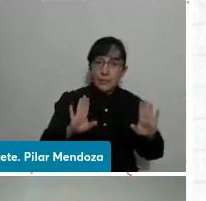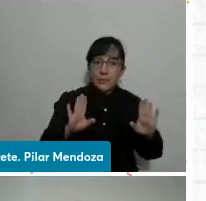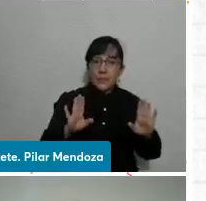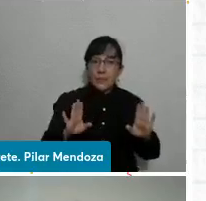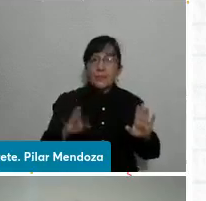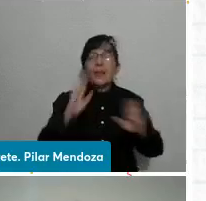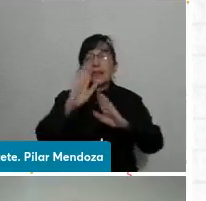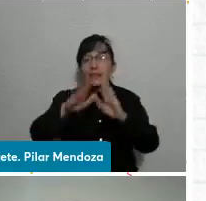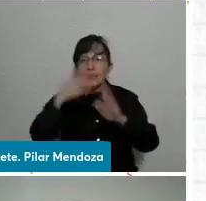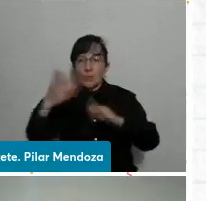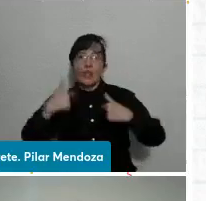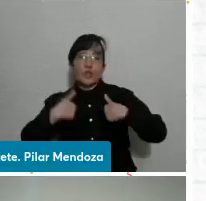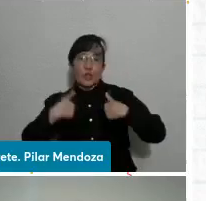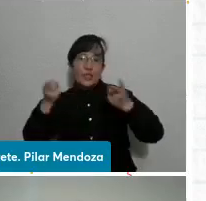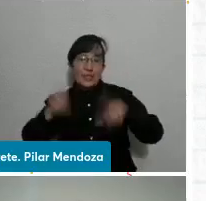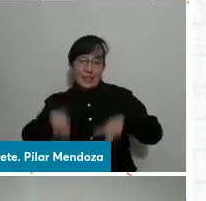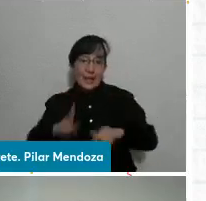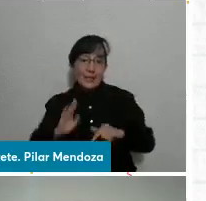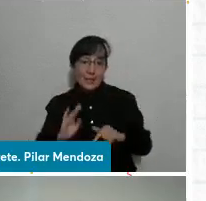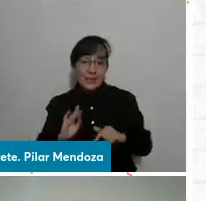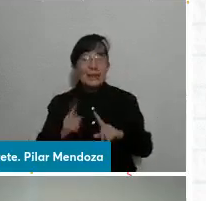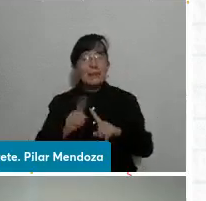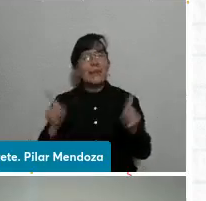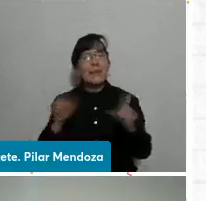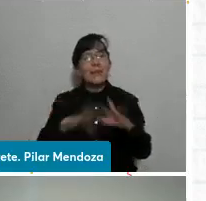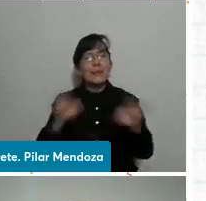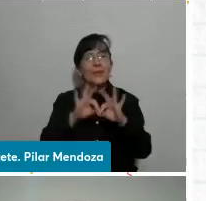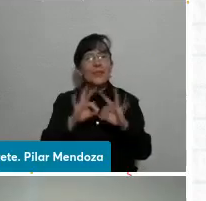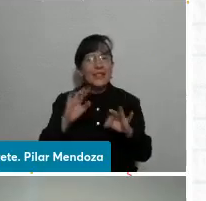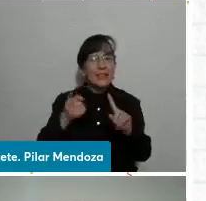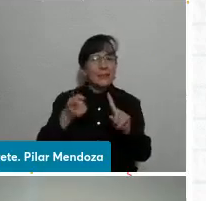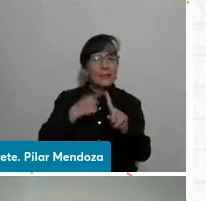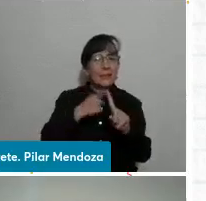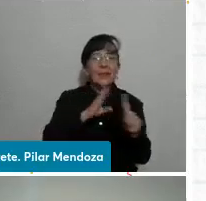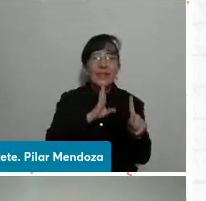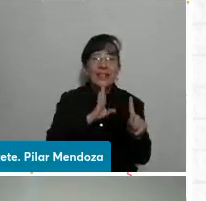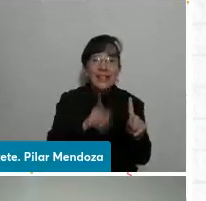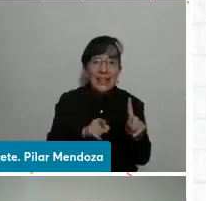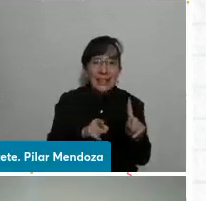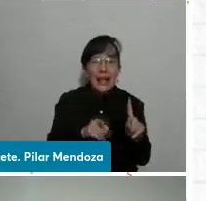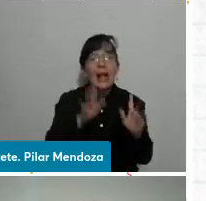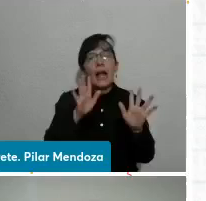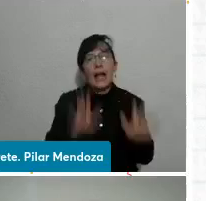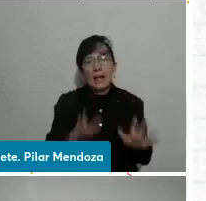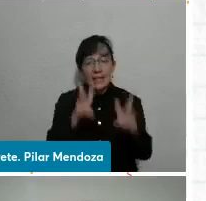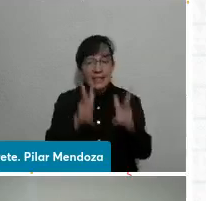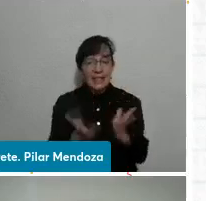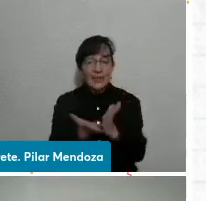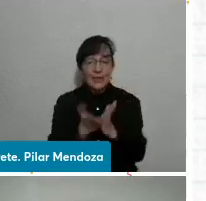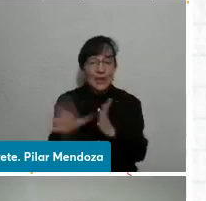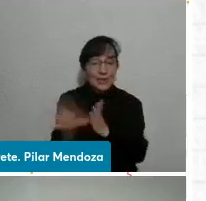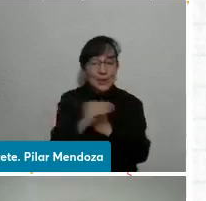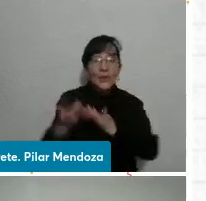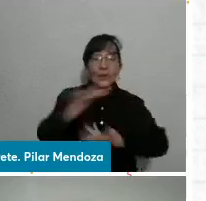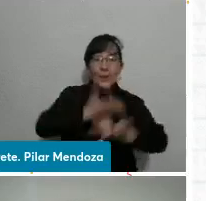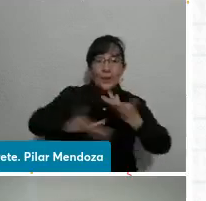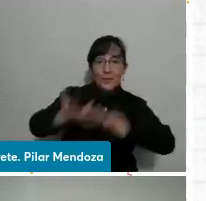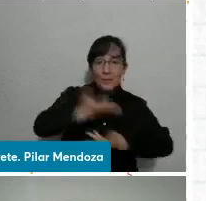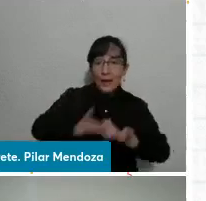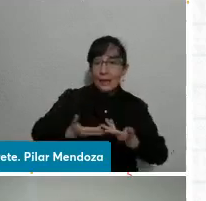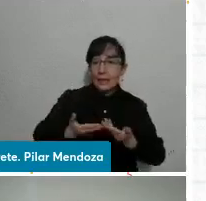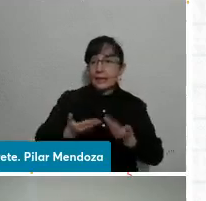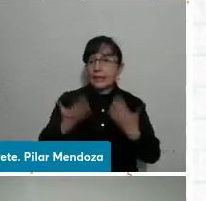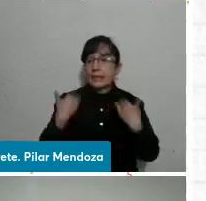lo hago yo, pero también lo principal es que los estudiantes son quienes comparten entre ellos. Y las ventajas